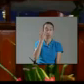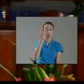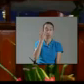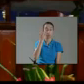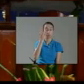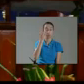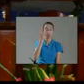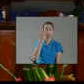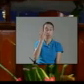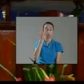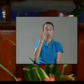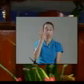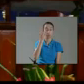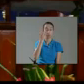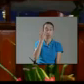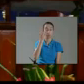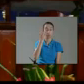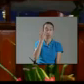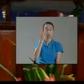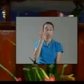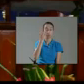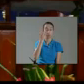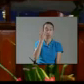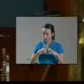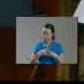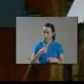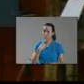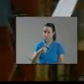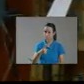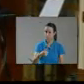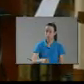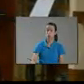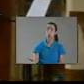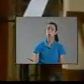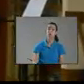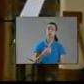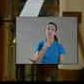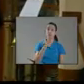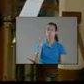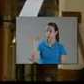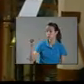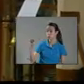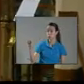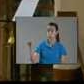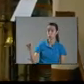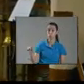así la maldición no viene sin causa.